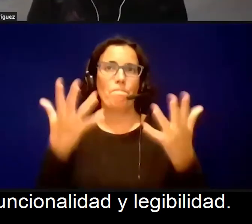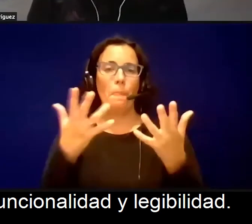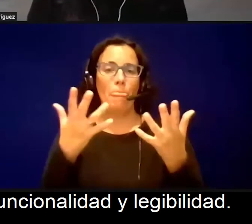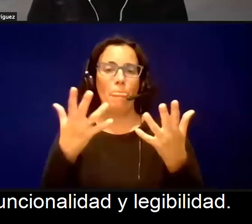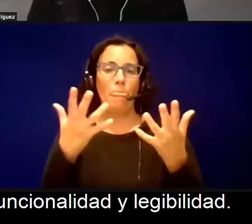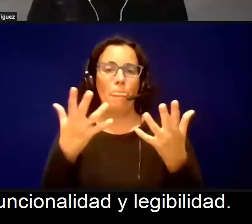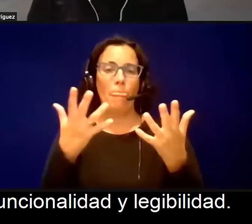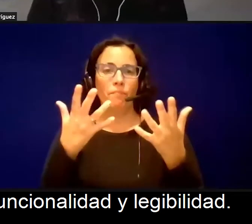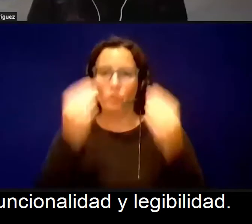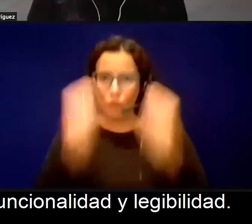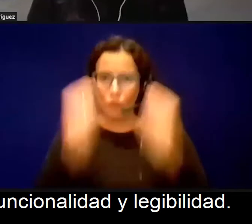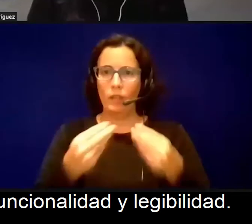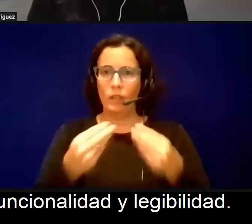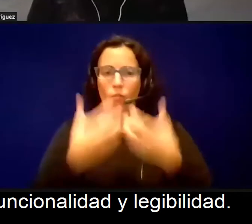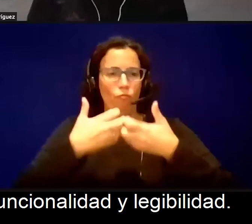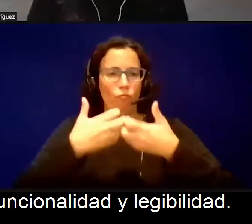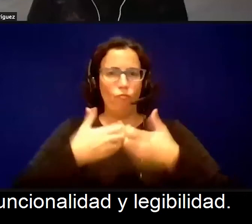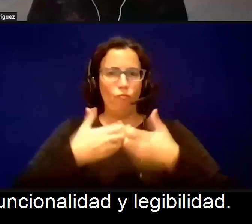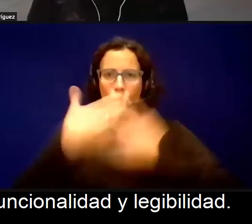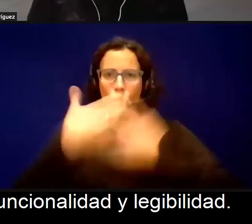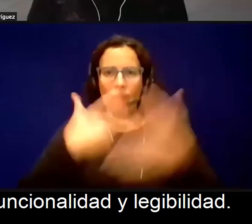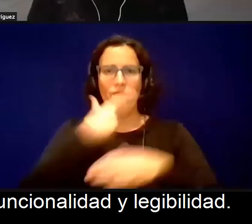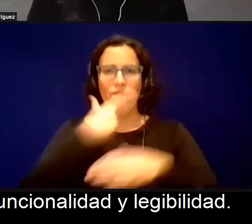funcionalidad y